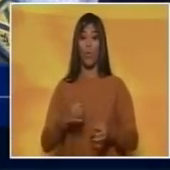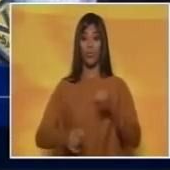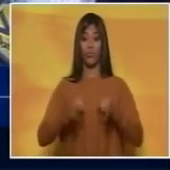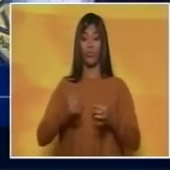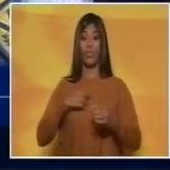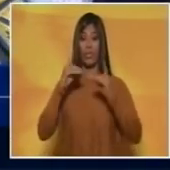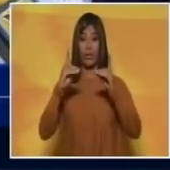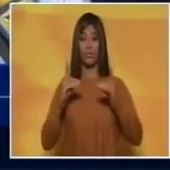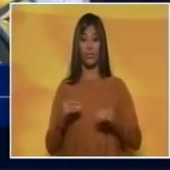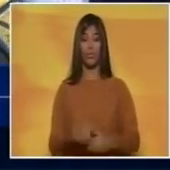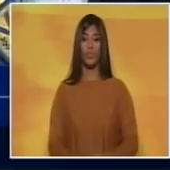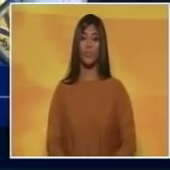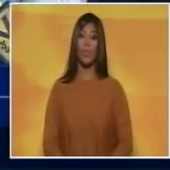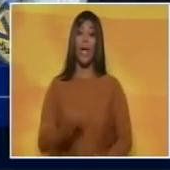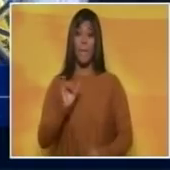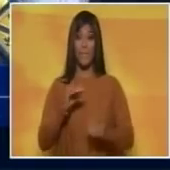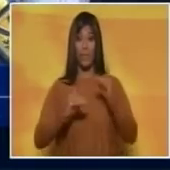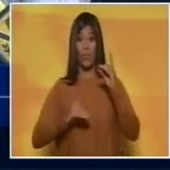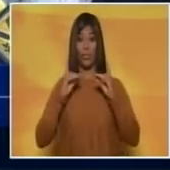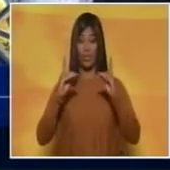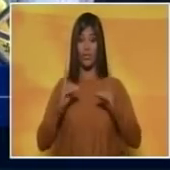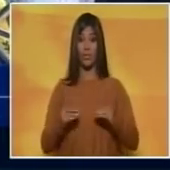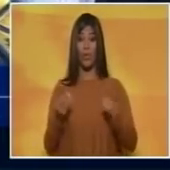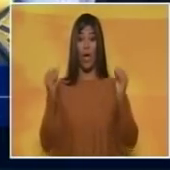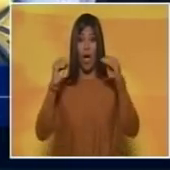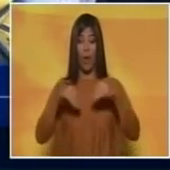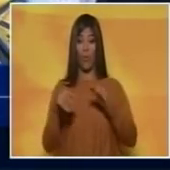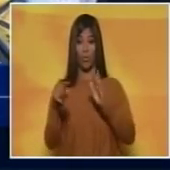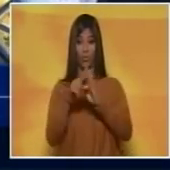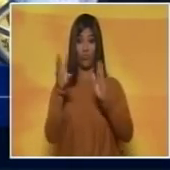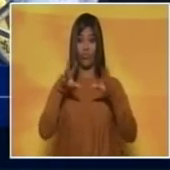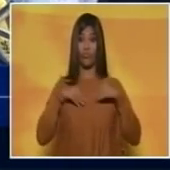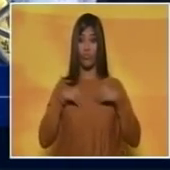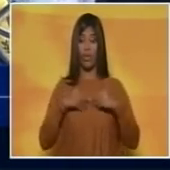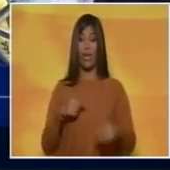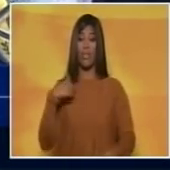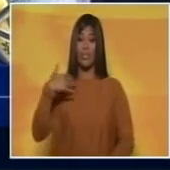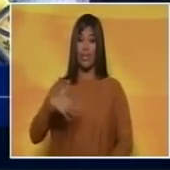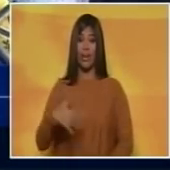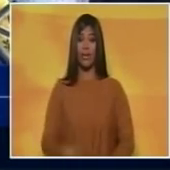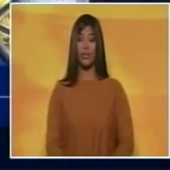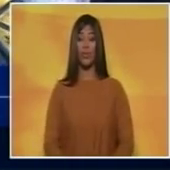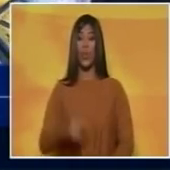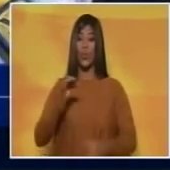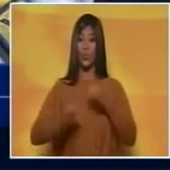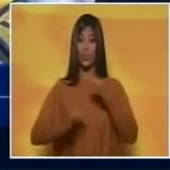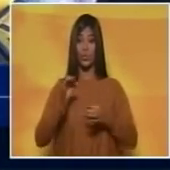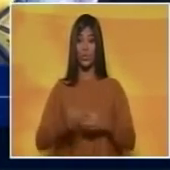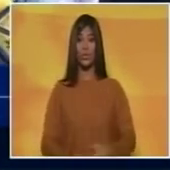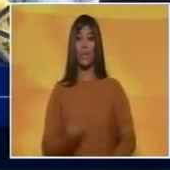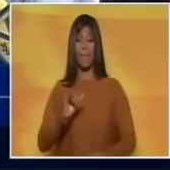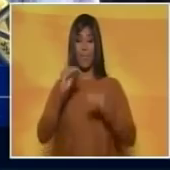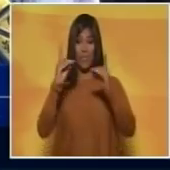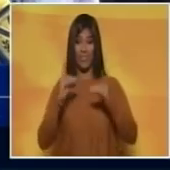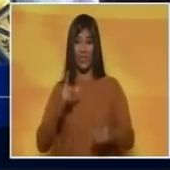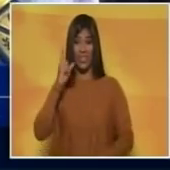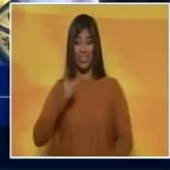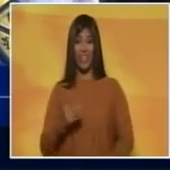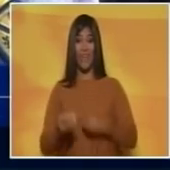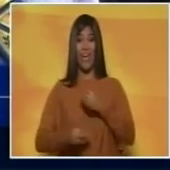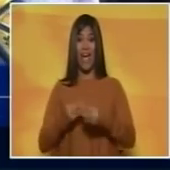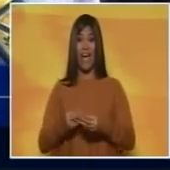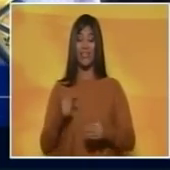una decisión y si esa decisión es de acuerdo al derecho, de acuerdo a la justicia, esa decisión debe ser